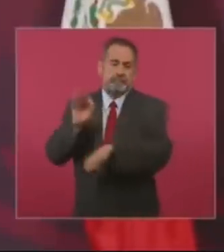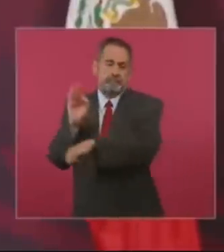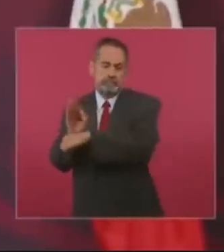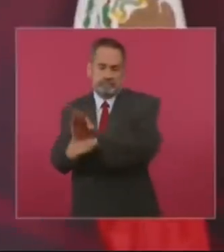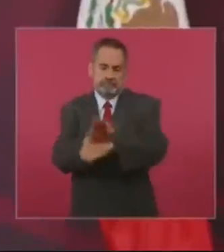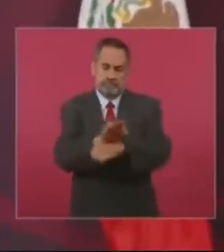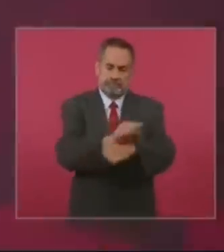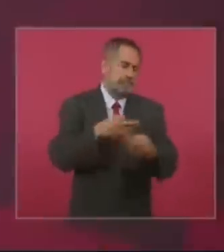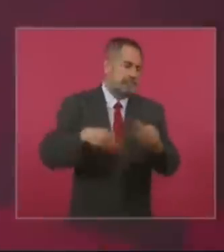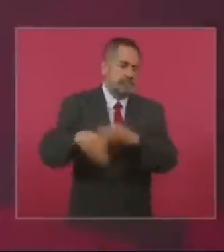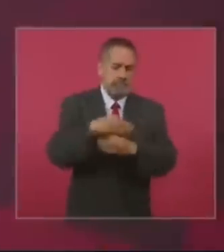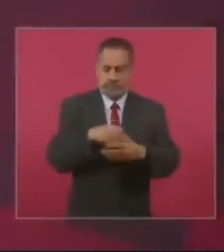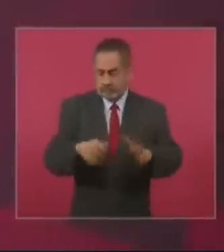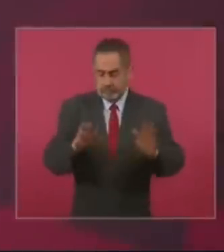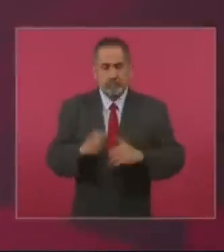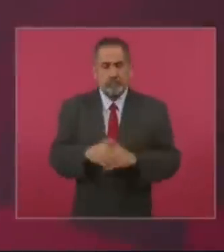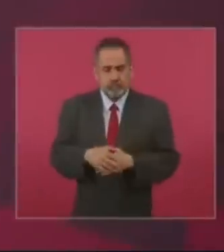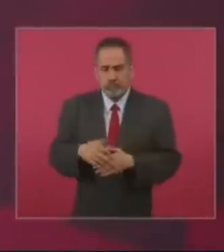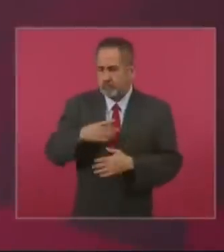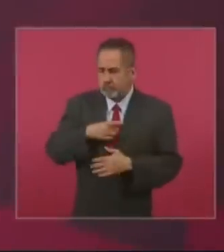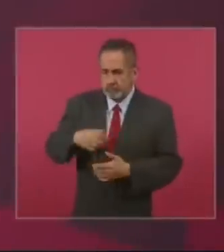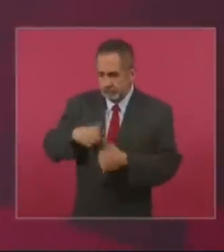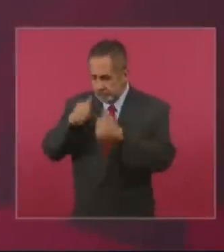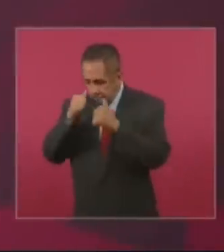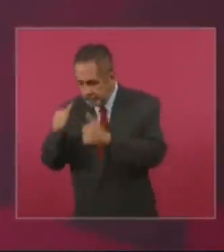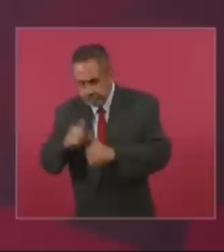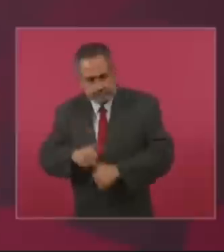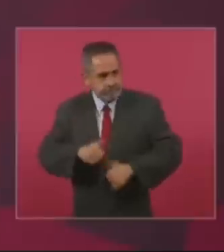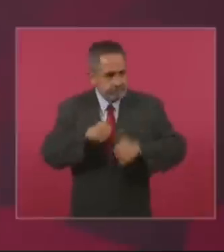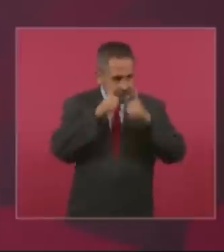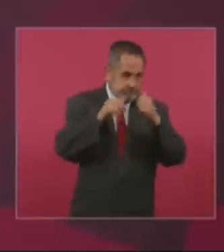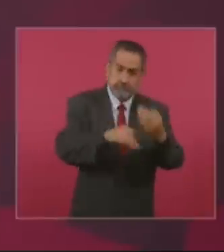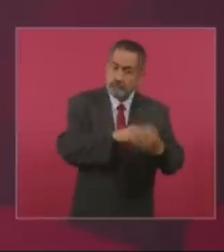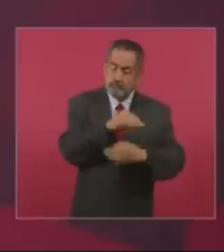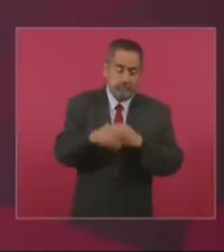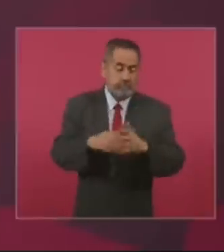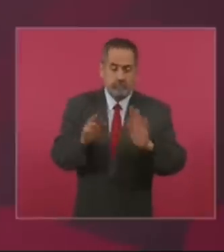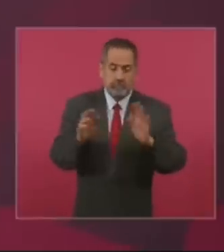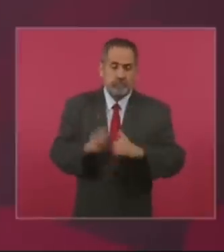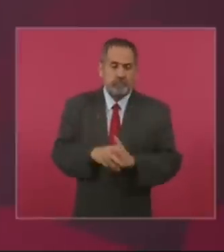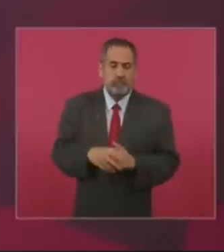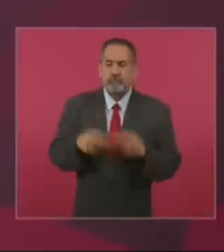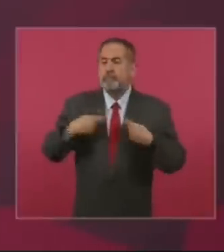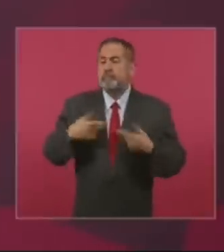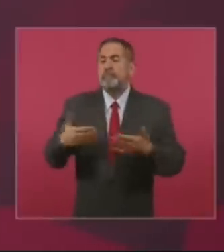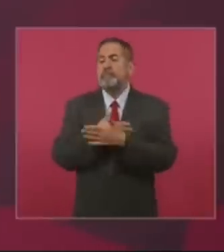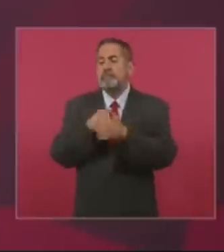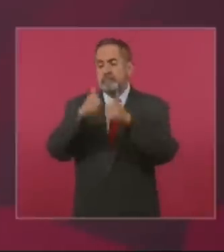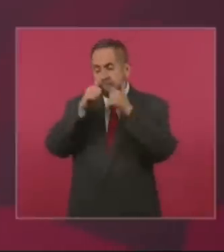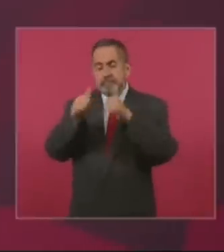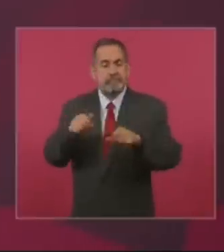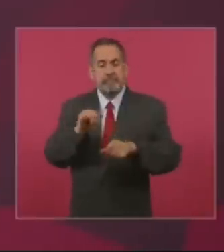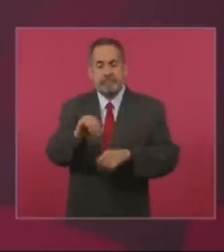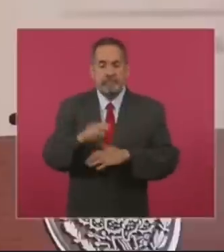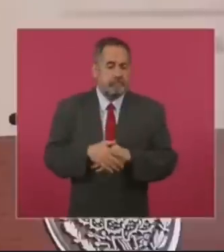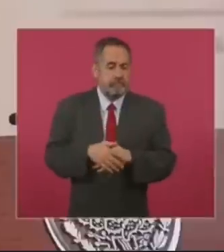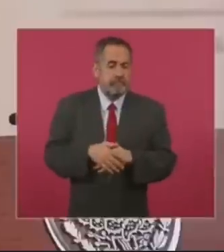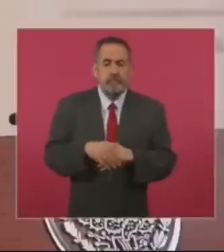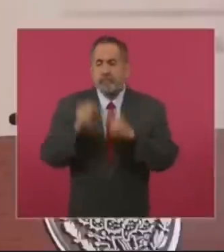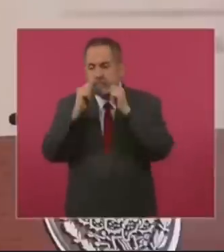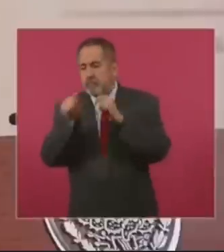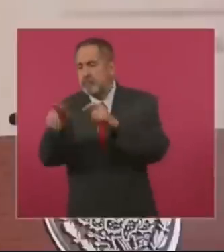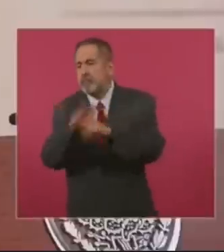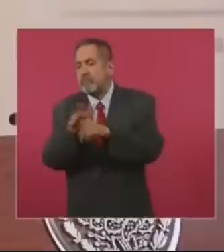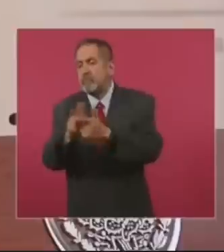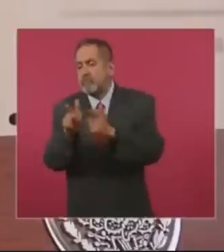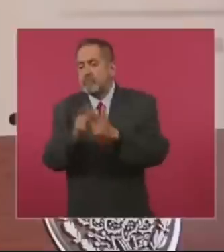tenemos que atender a todos los ciudadanos sean del